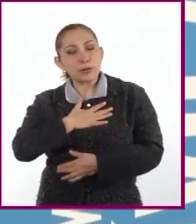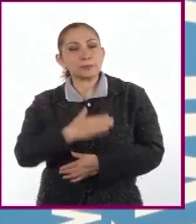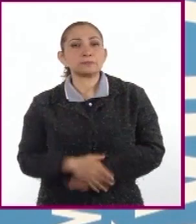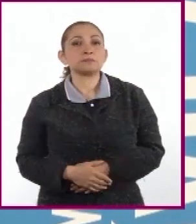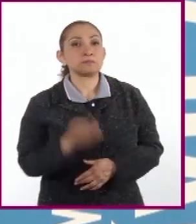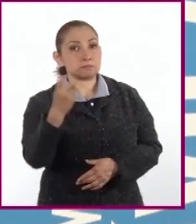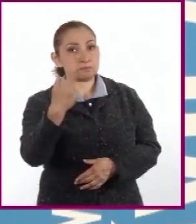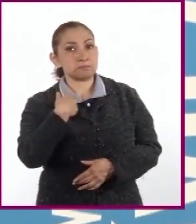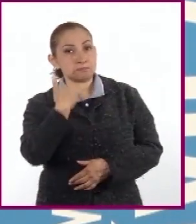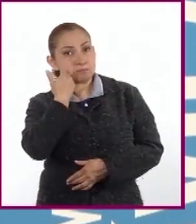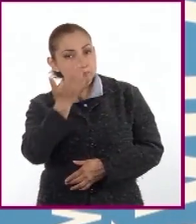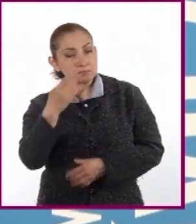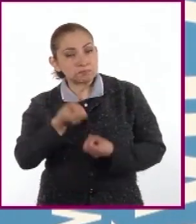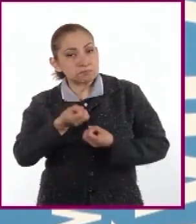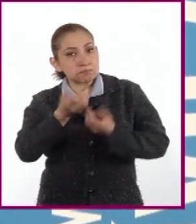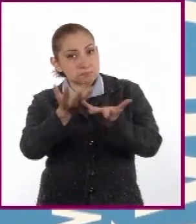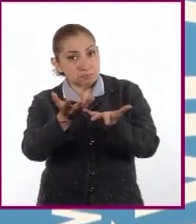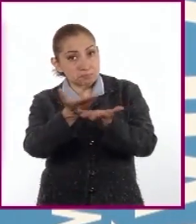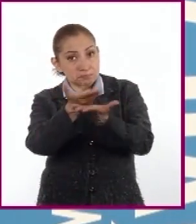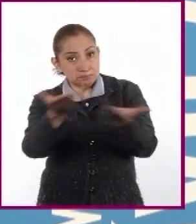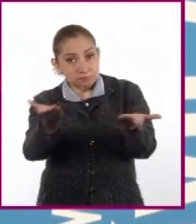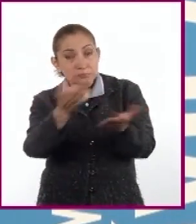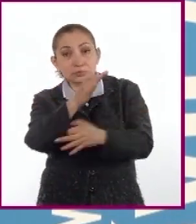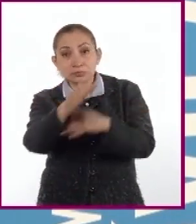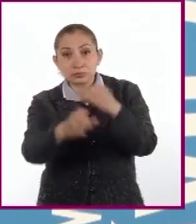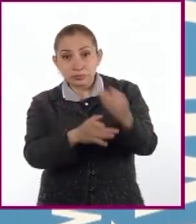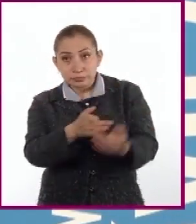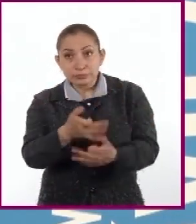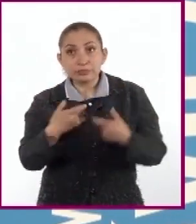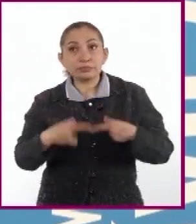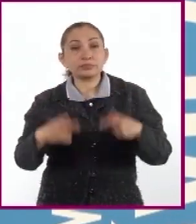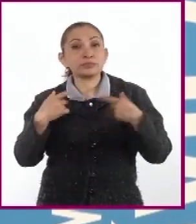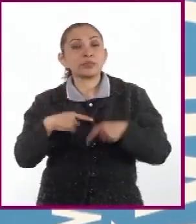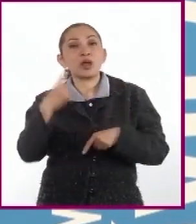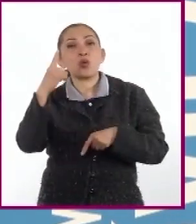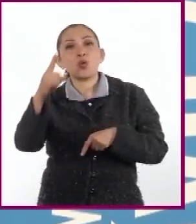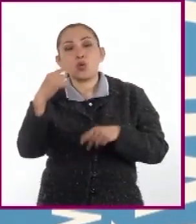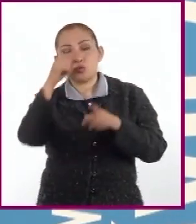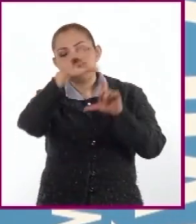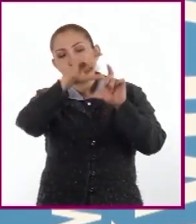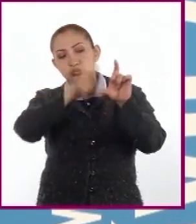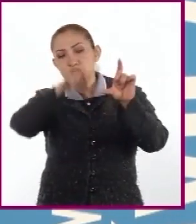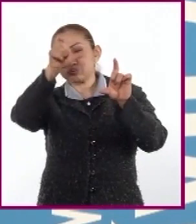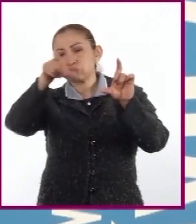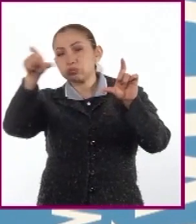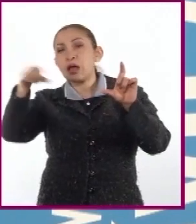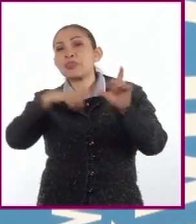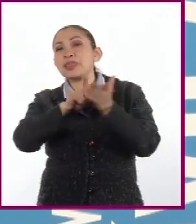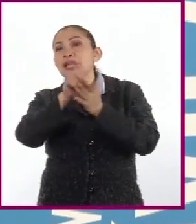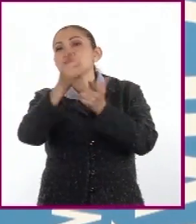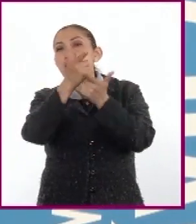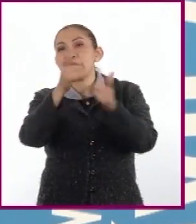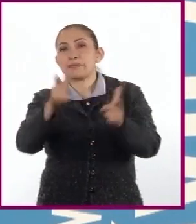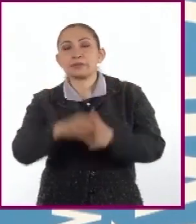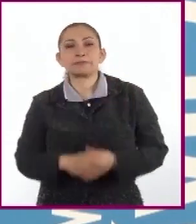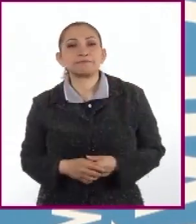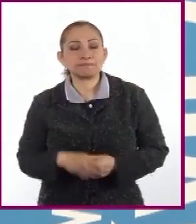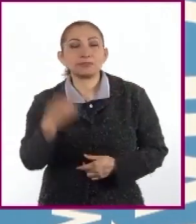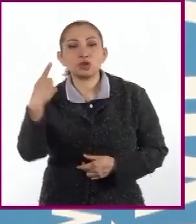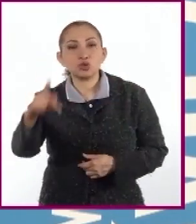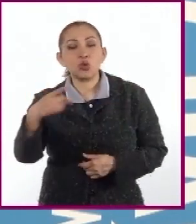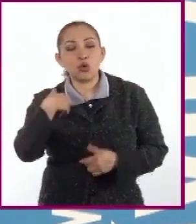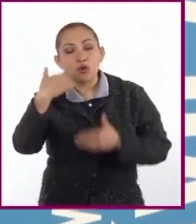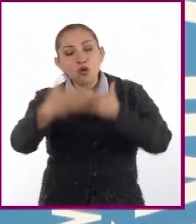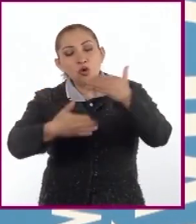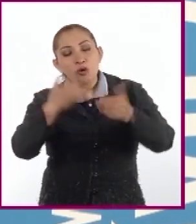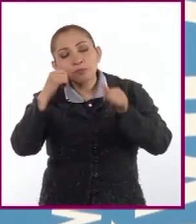Por eso me gustaría compartir con usted y con las y los alumnos un esquema que realicé sobre el derecho a la libertad, sus desafíos